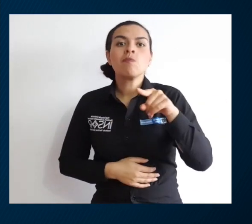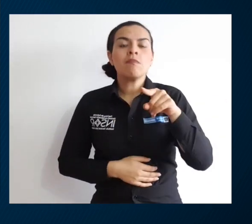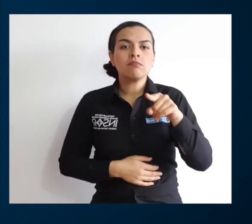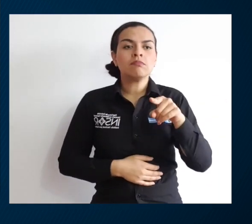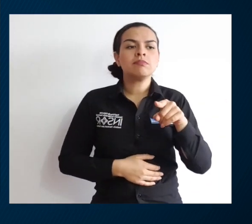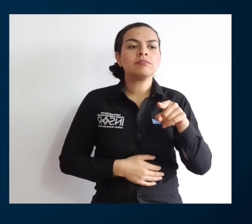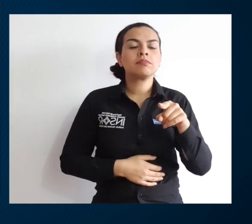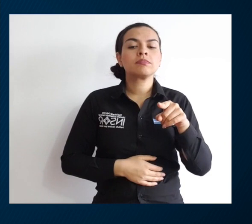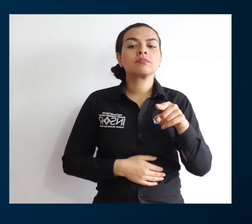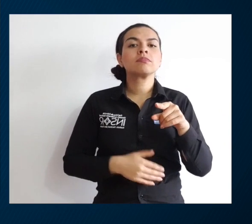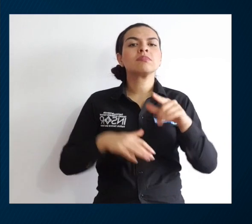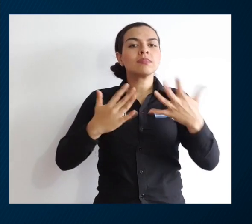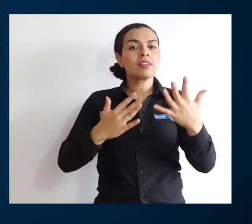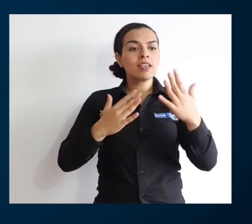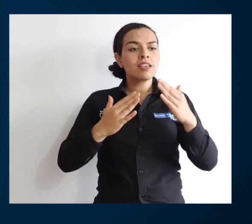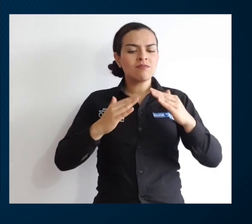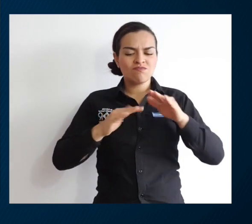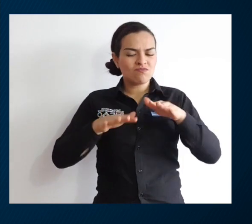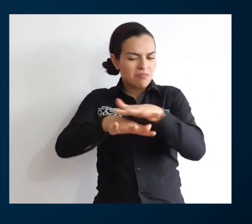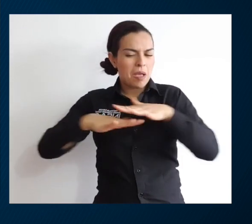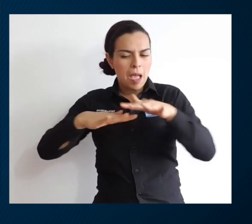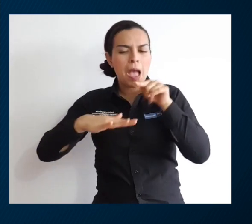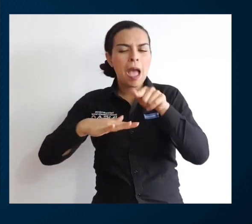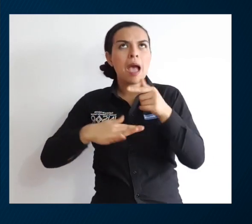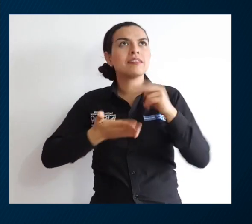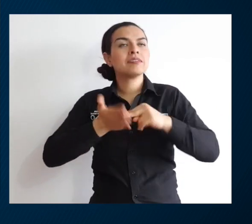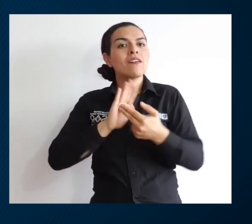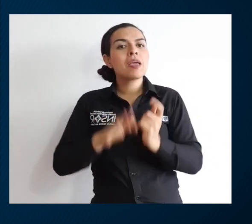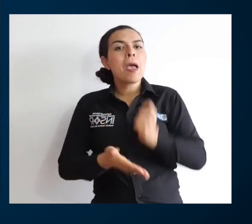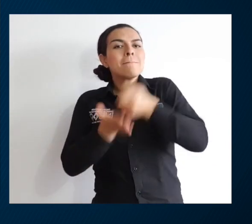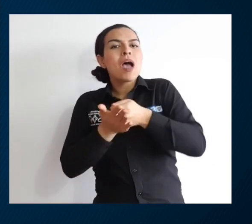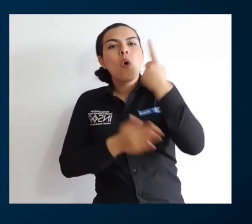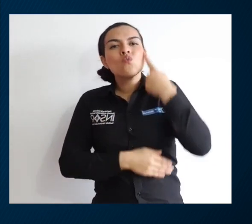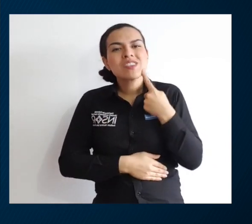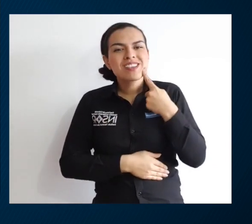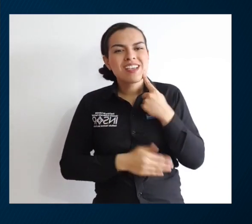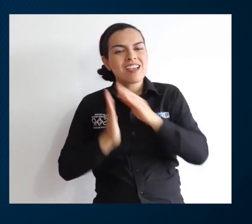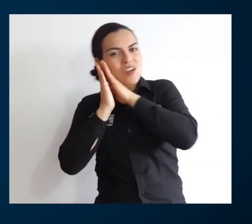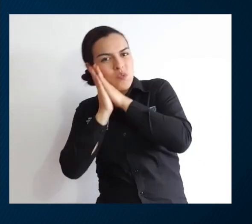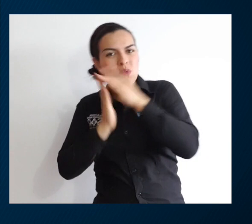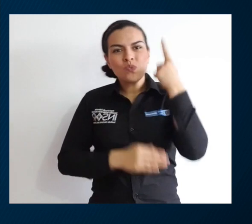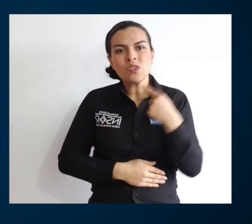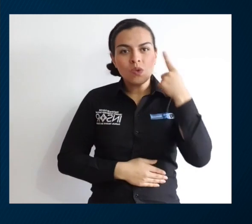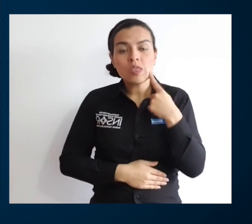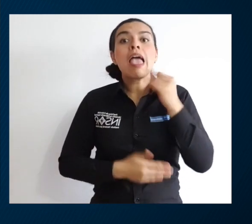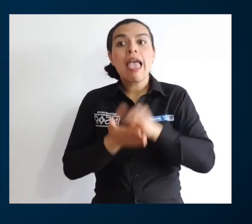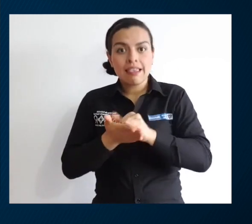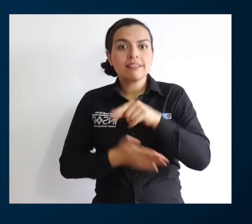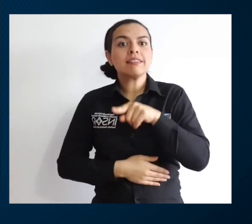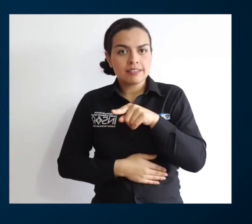nivel nacional se enteraron de una situación de unas familias que tenían desalojos de unos sitios que se